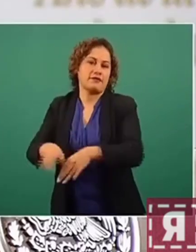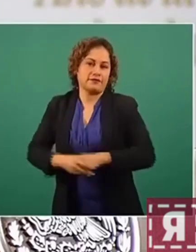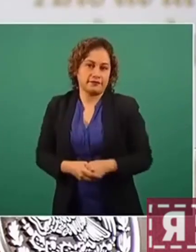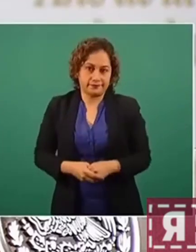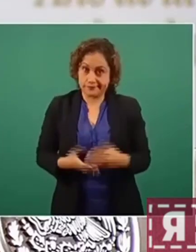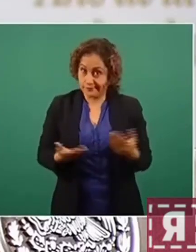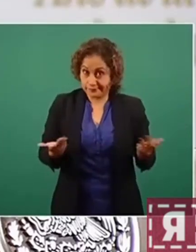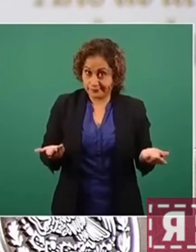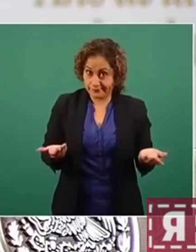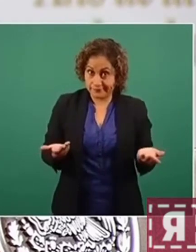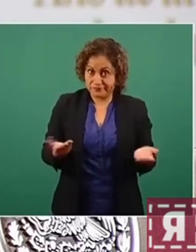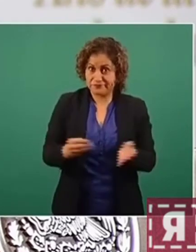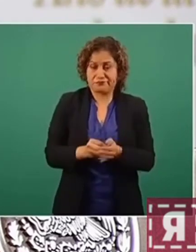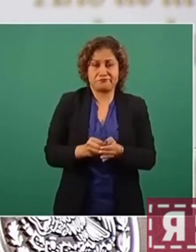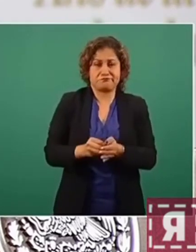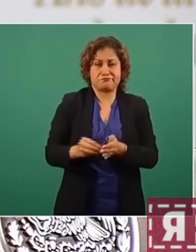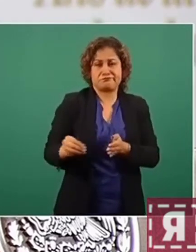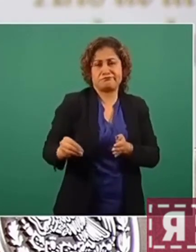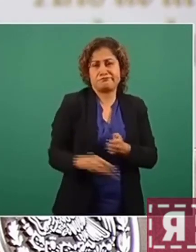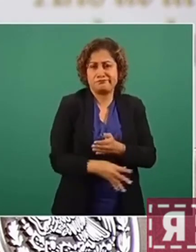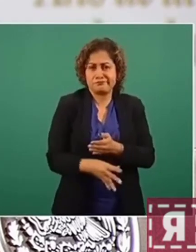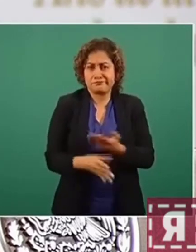Yeah. Entonces,